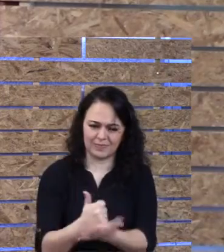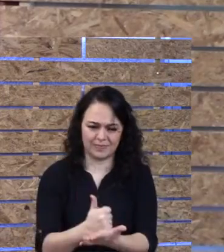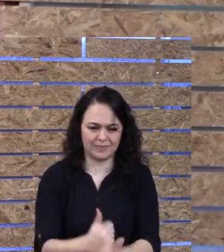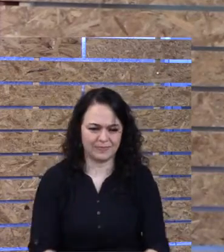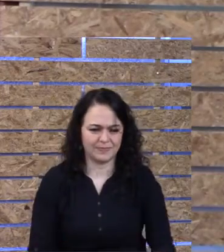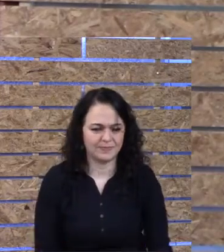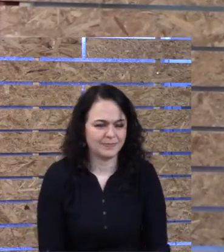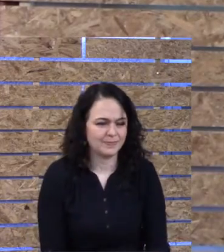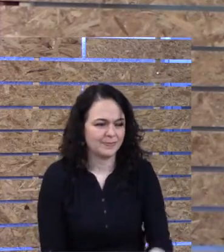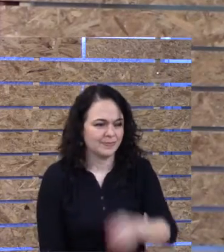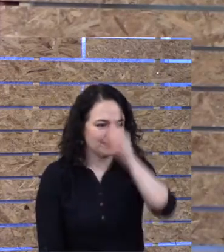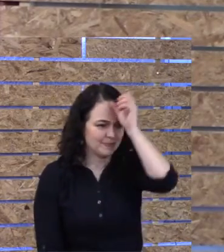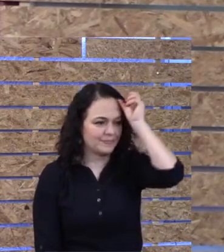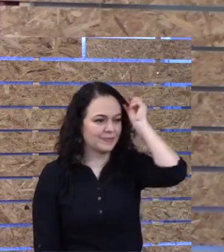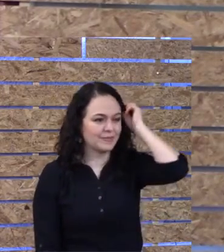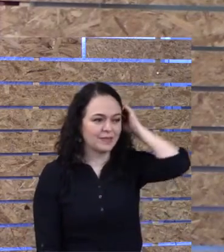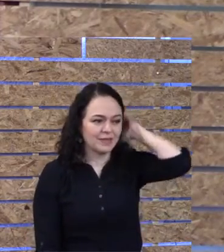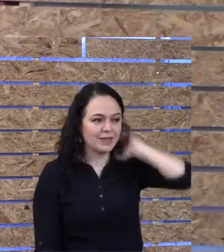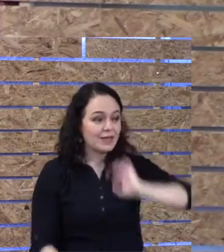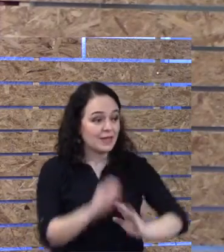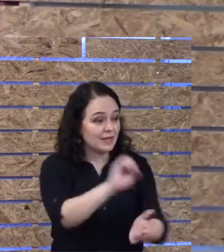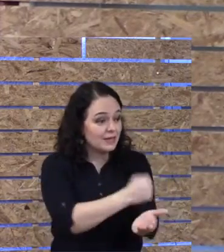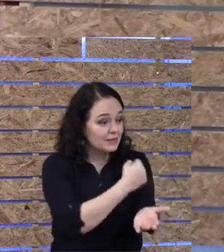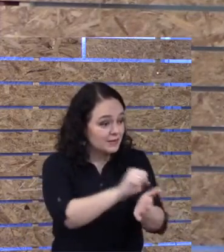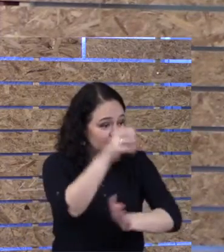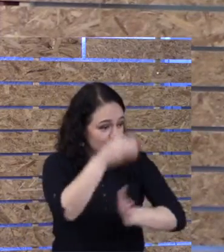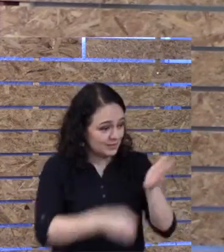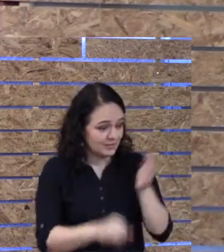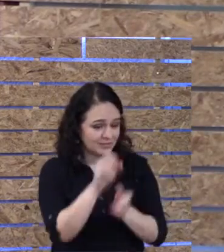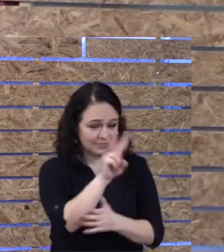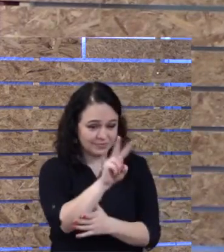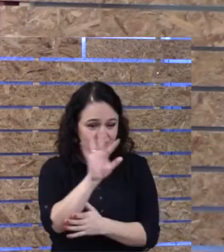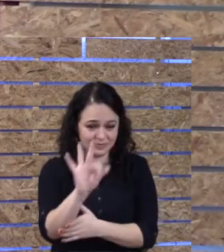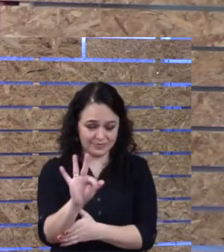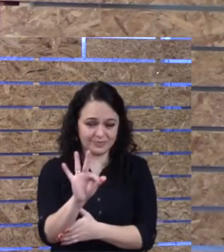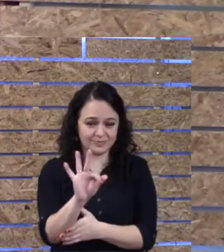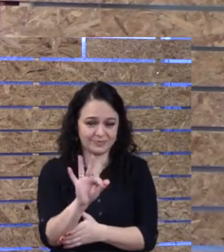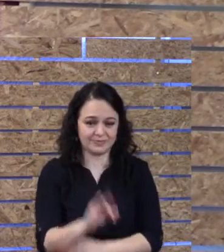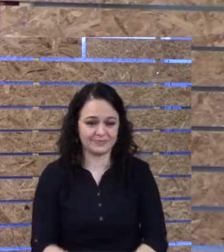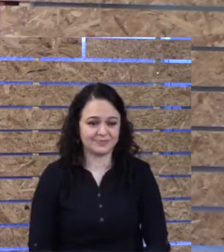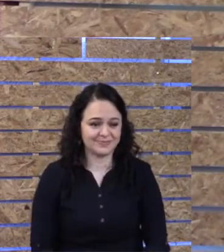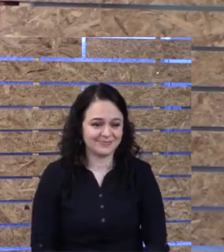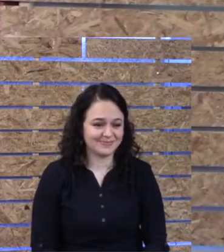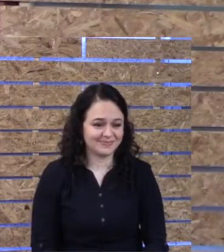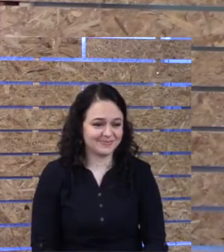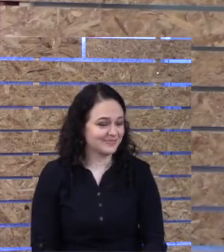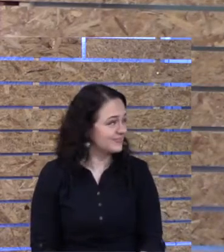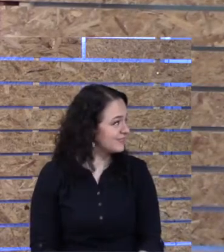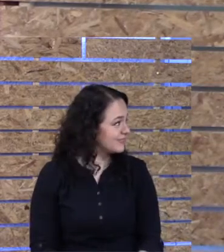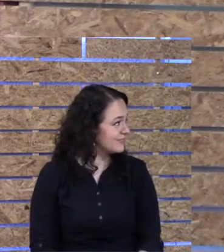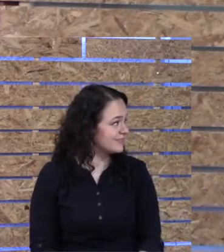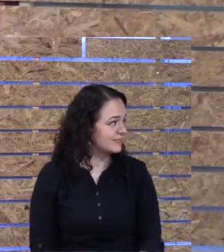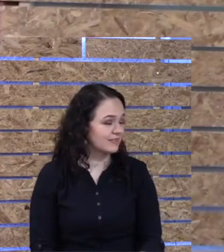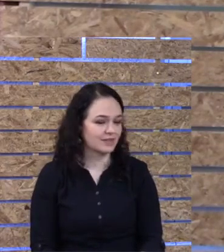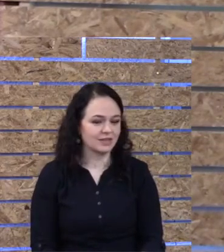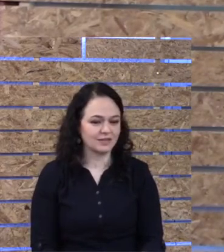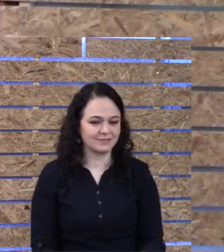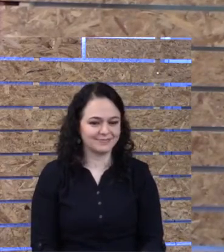tanto para decir del Salmo 23, yo quiero empezar diciendo que este es un salmo muy amado.